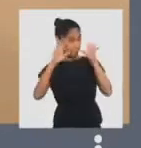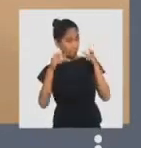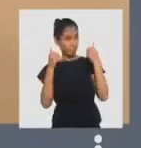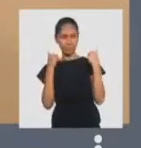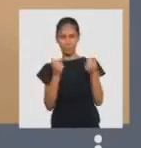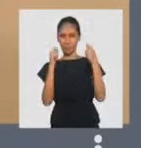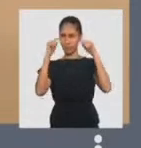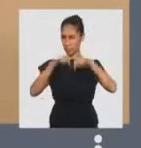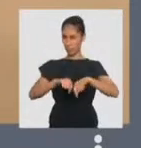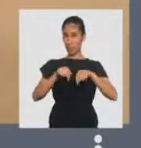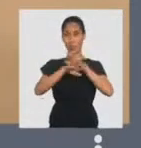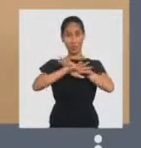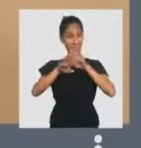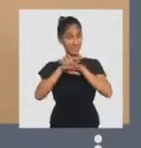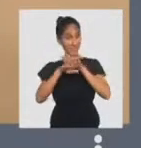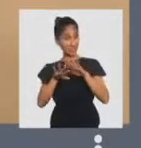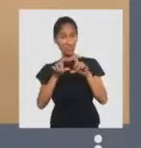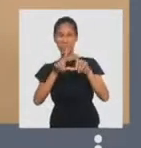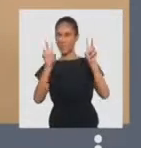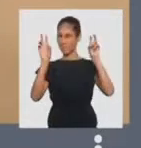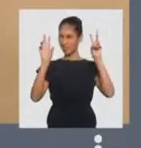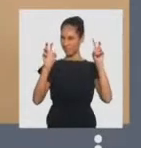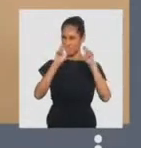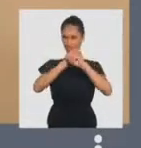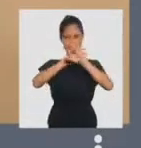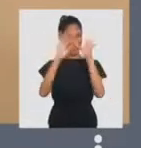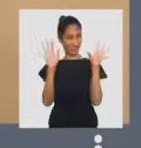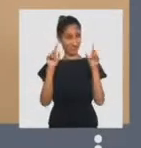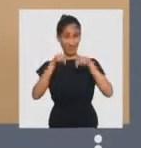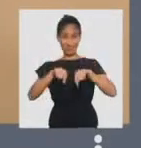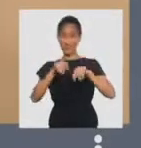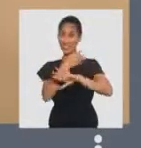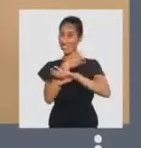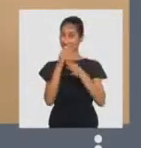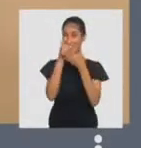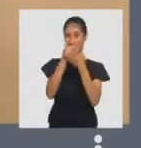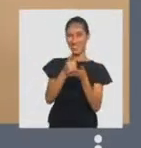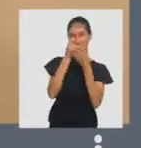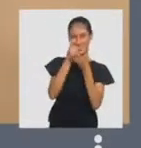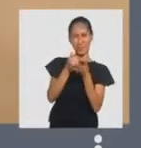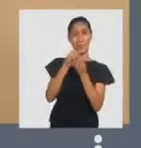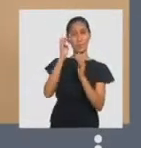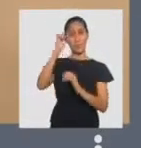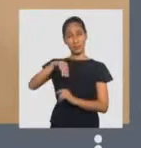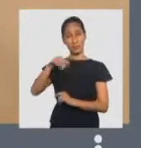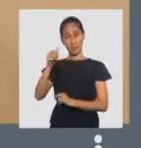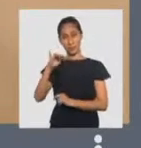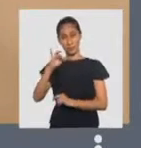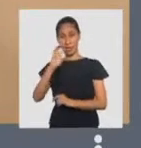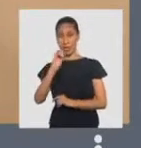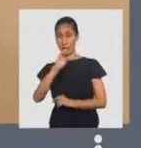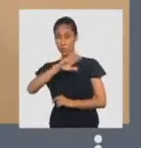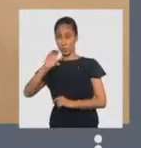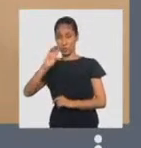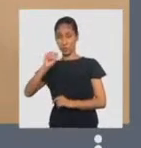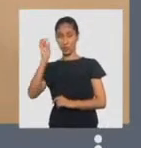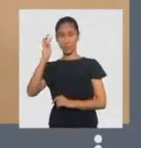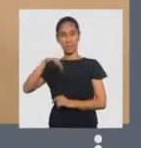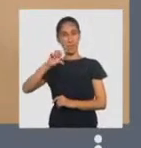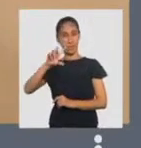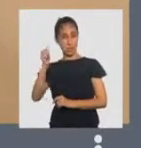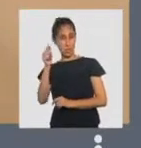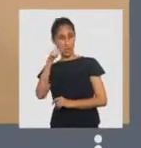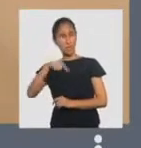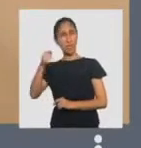Bueno, ahora que ya dejamos estos temas claros y ya ayudamos a Mario y a Camila a tomar